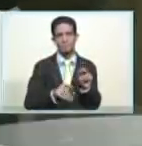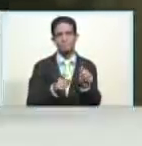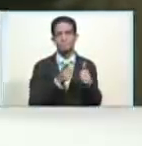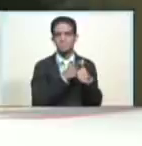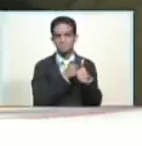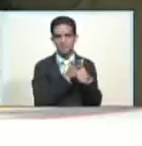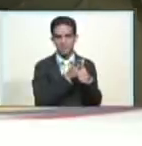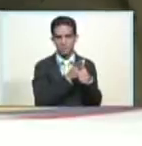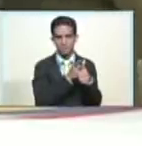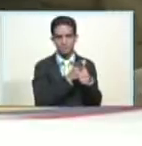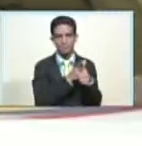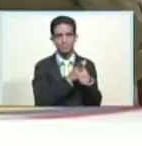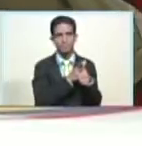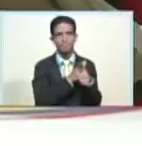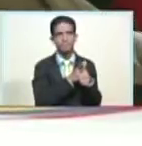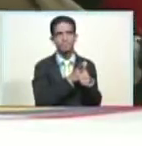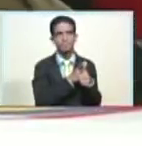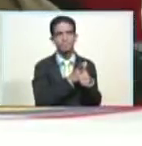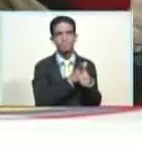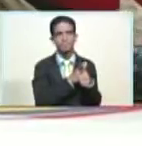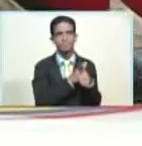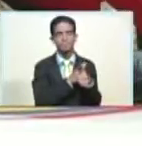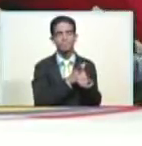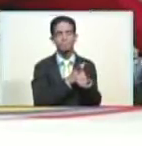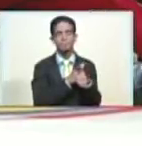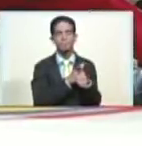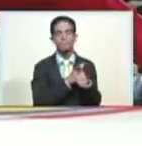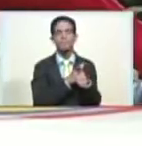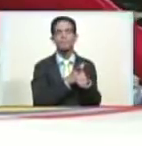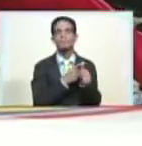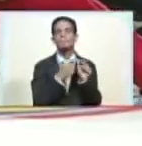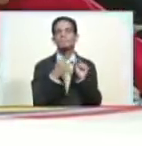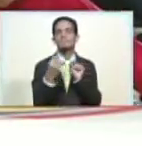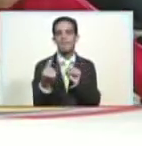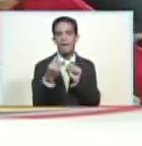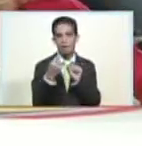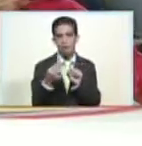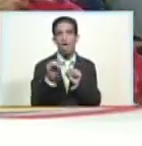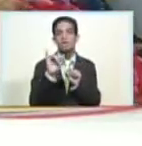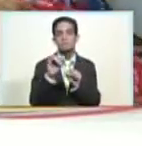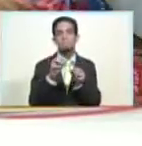Primera línea. Vamos a un proceso de diálogo y de pacificación.